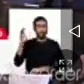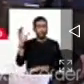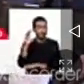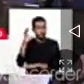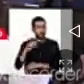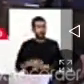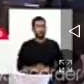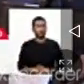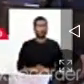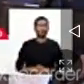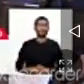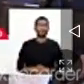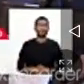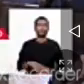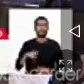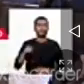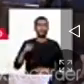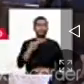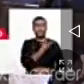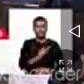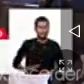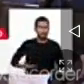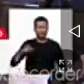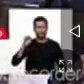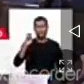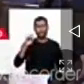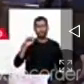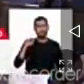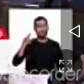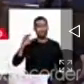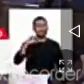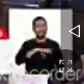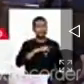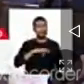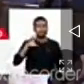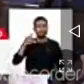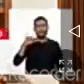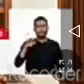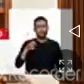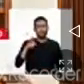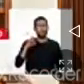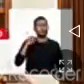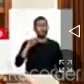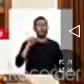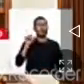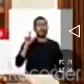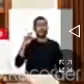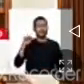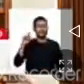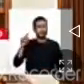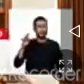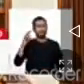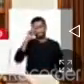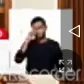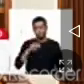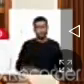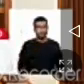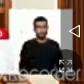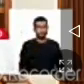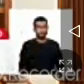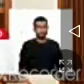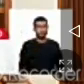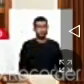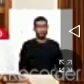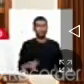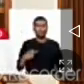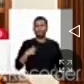Colombia, el presidente Sebastián Piñera de Chile, Felipe Calderón de México y Alan García de Perú. Siento mucho no